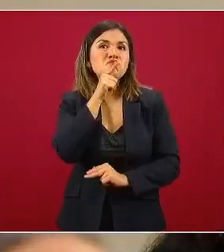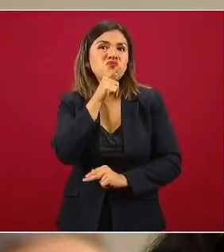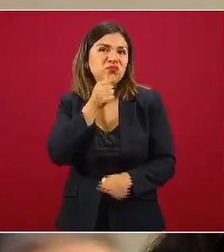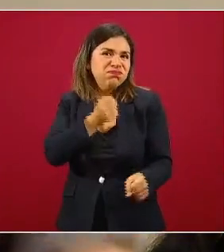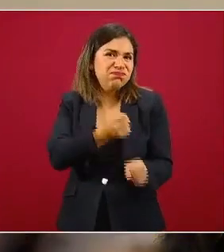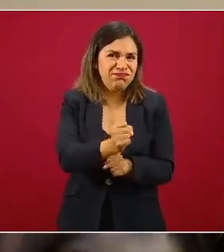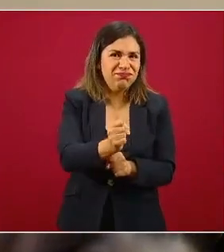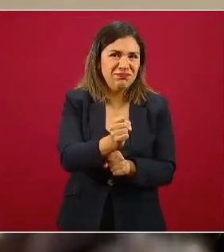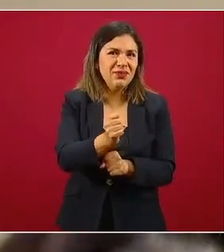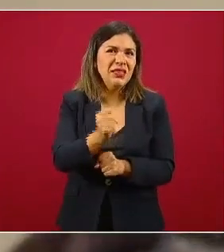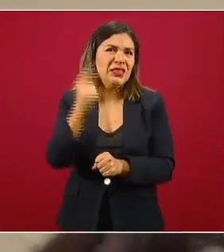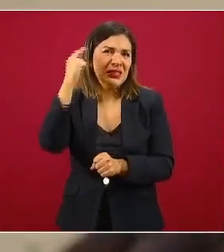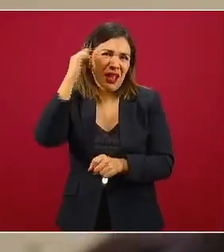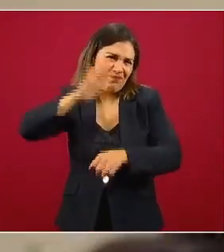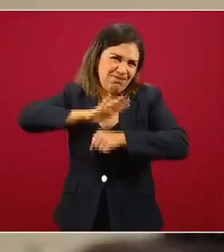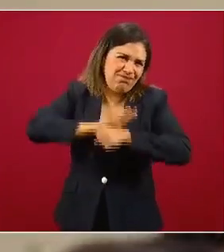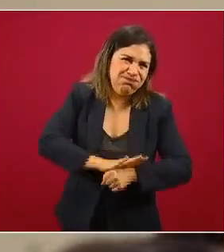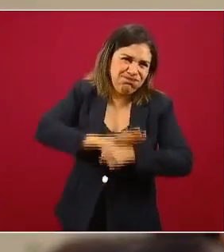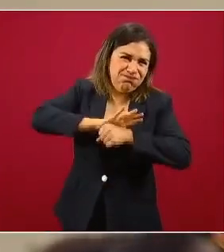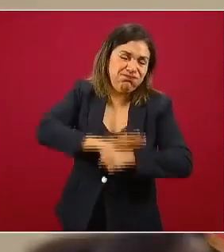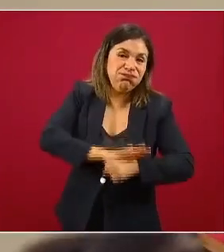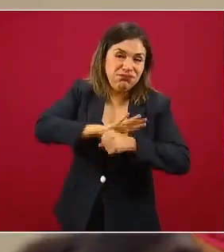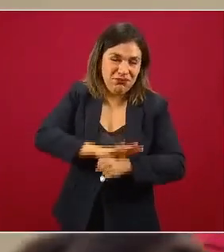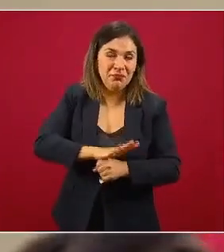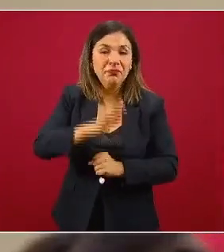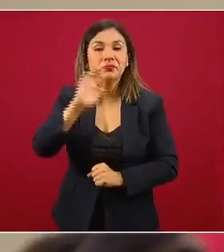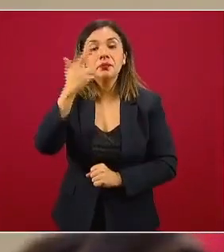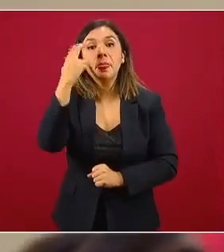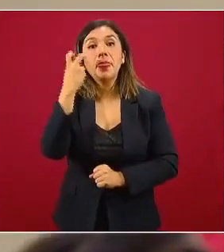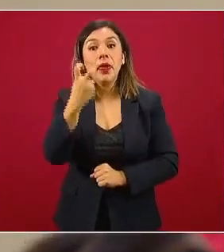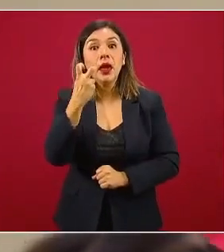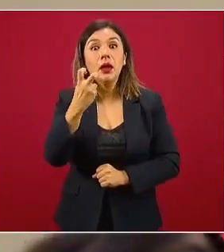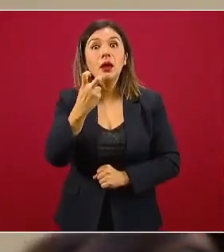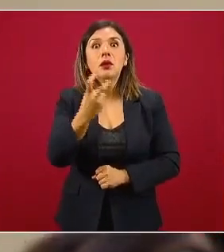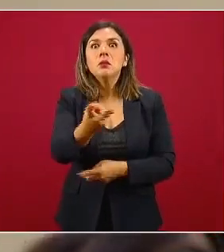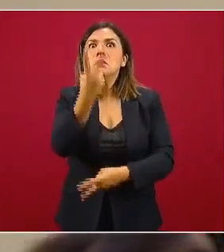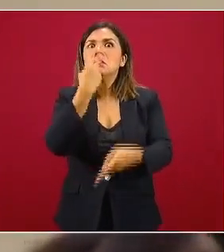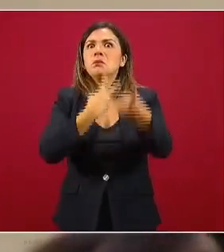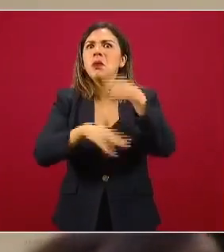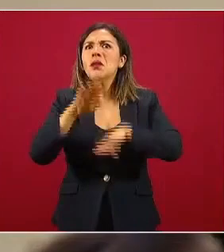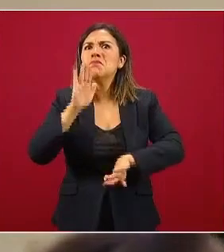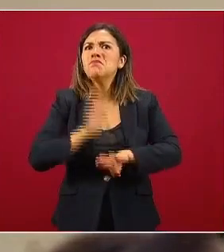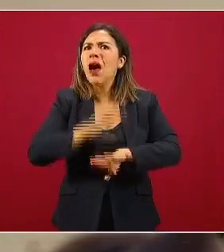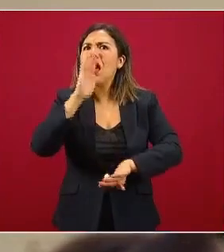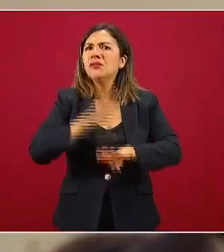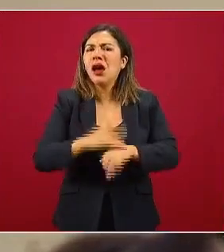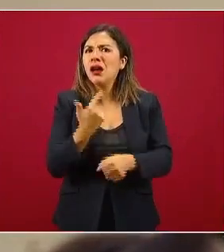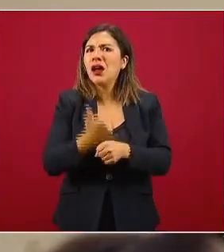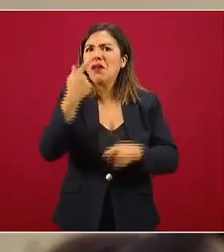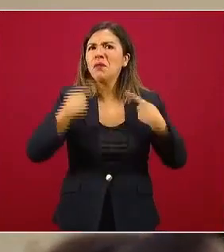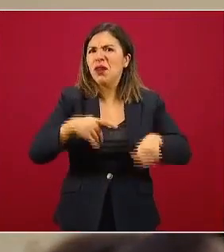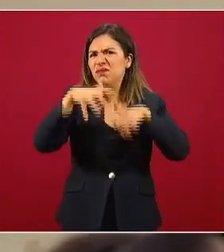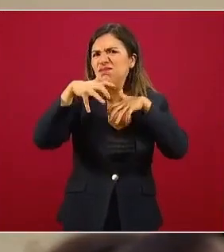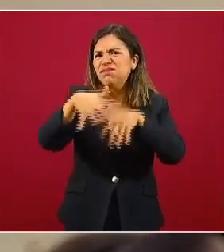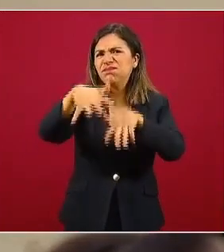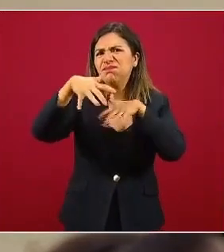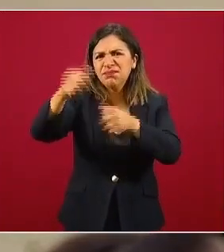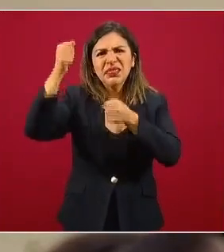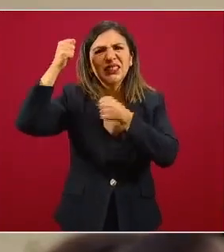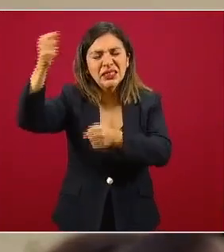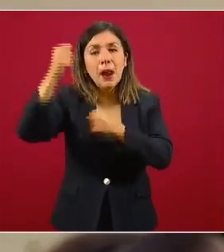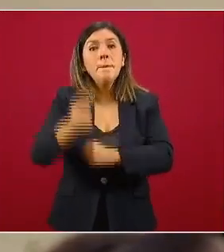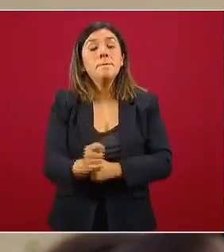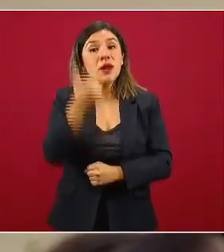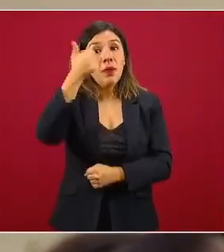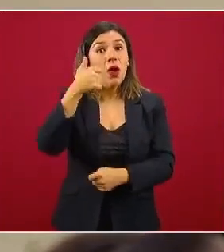policía, asfixiada, y eso desató una serie de protestas en ese país que primero fueron